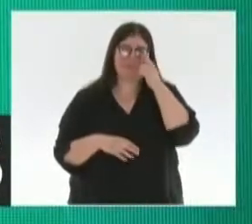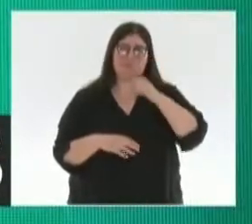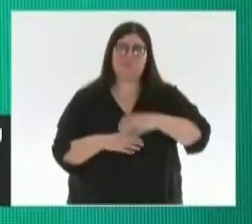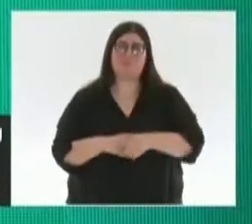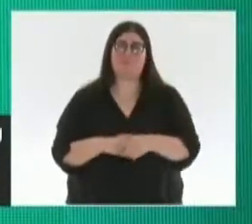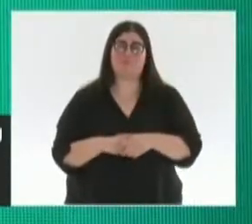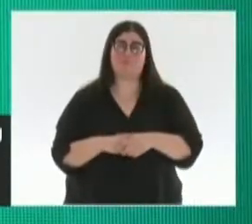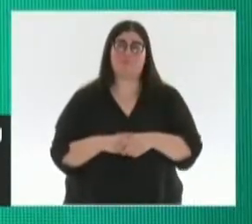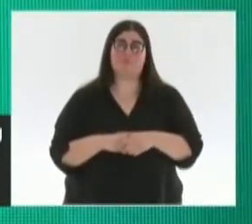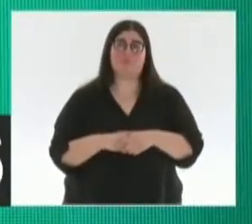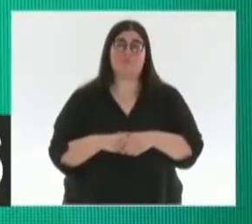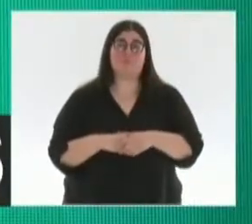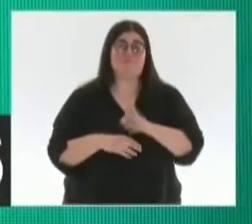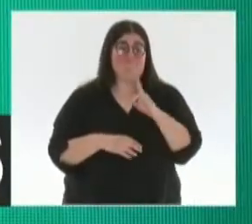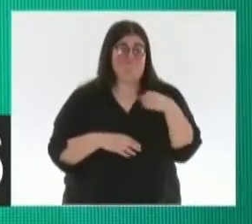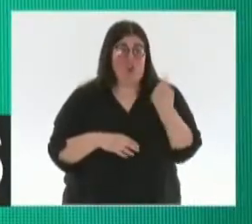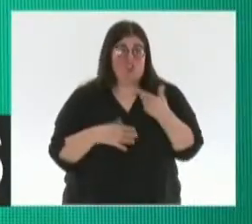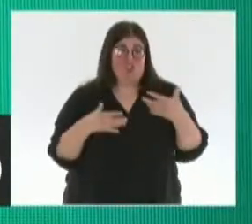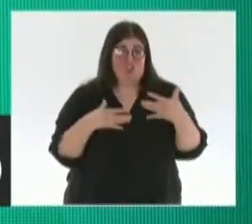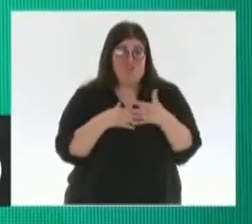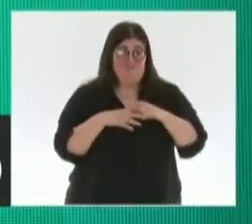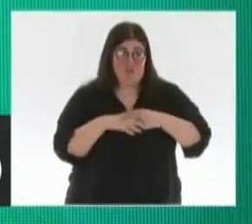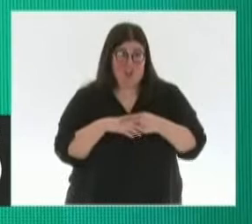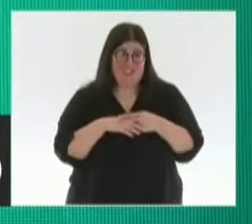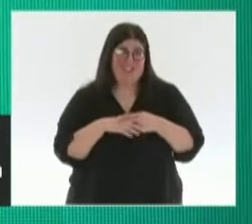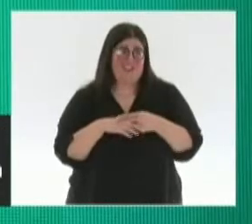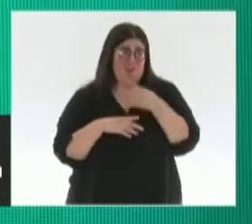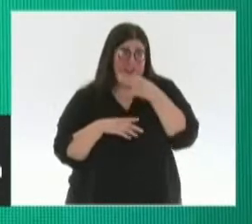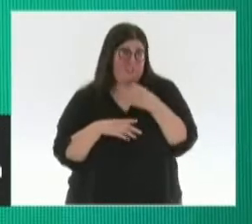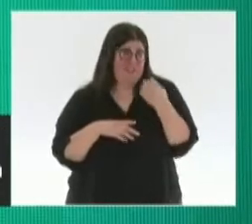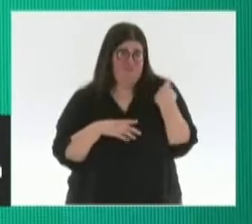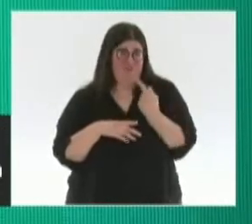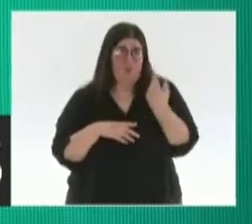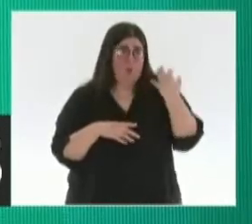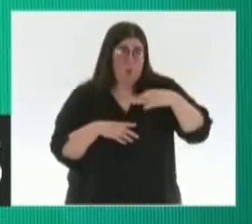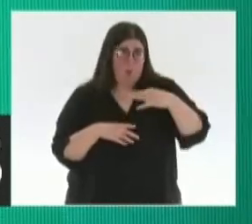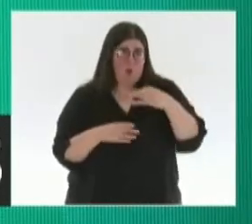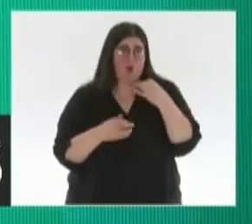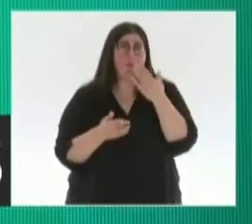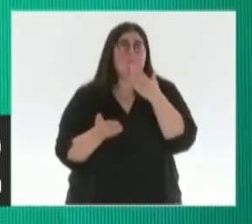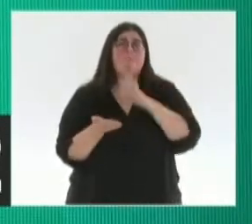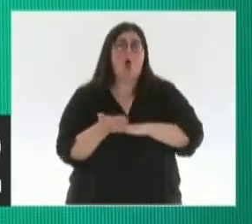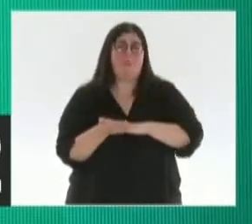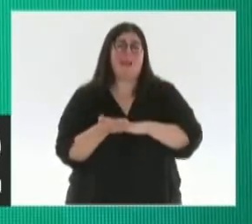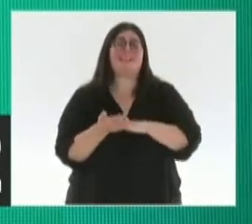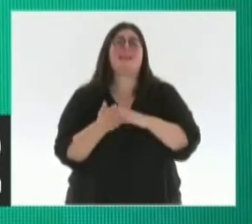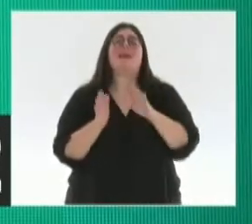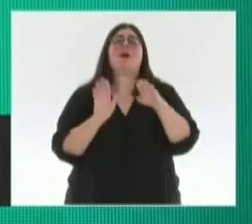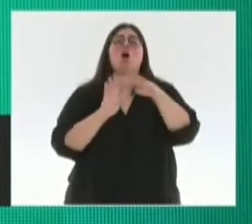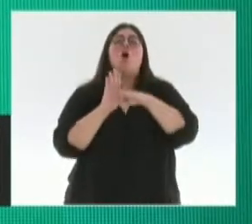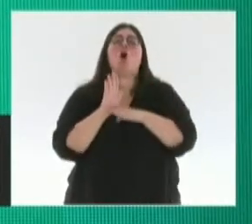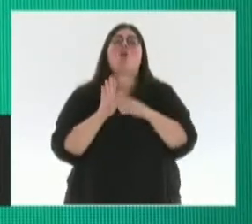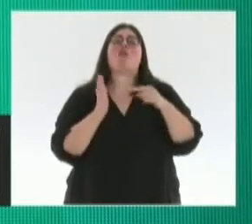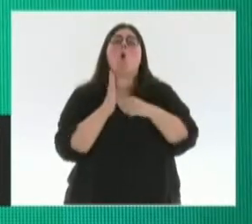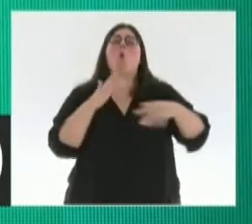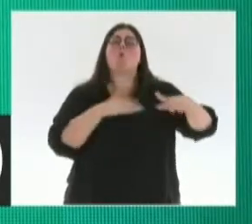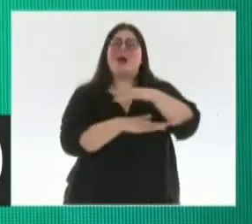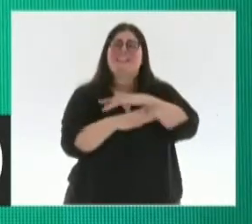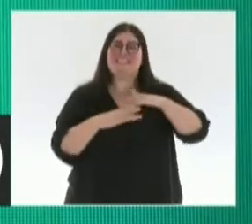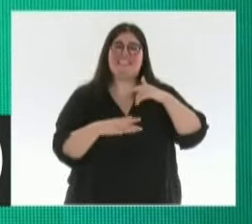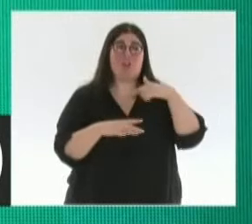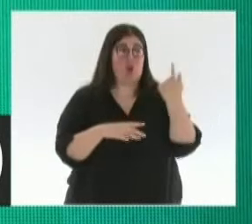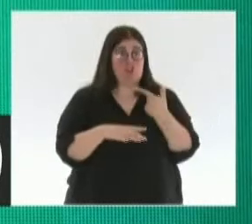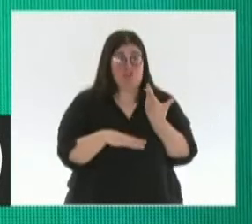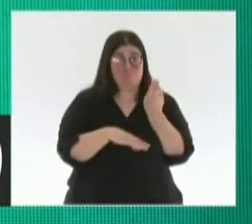tiempo Somos la única fuerza política que promete derogar el código urbanístico cuando llegue a la jefatura